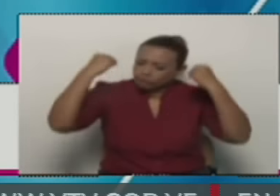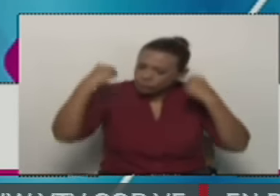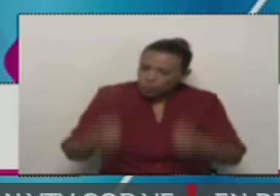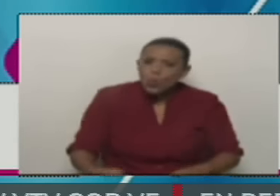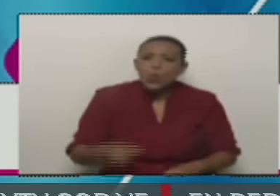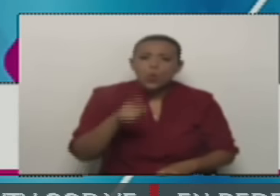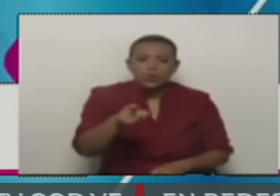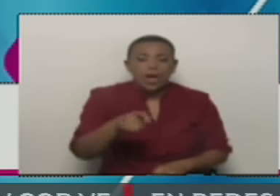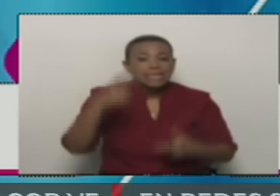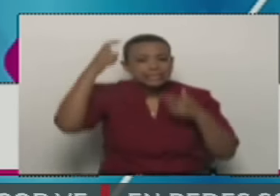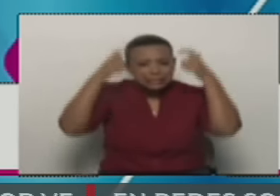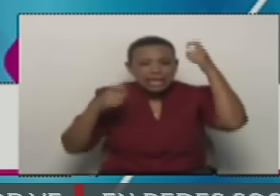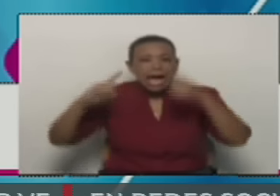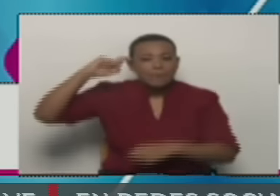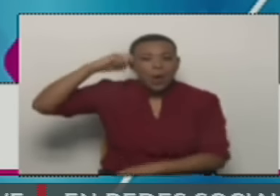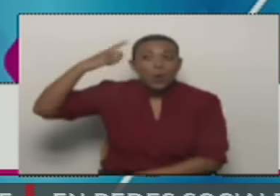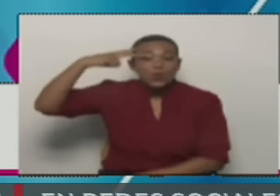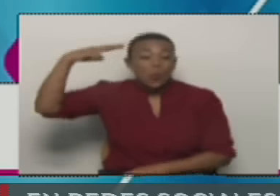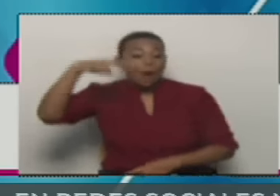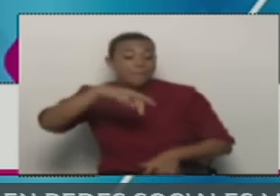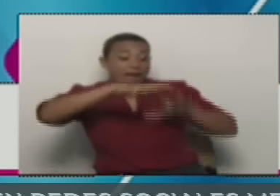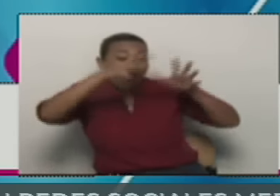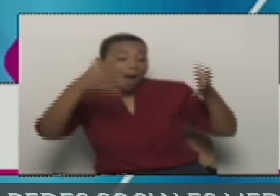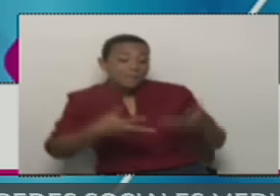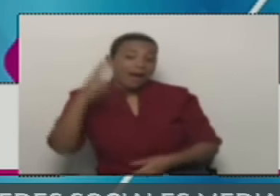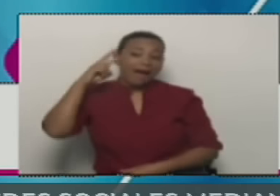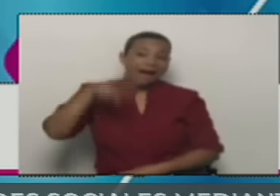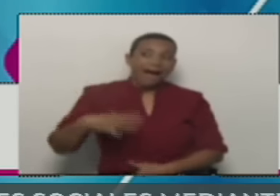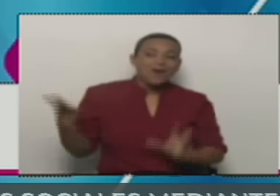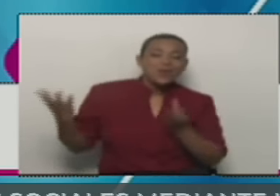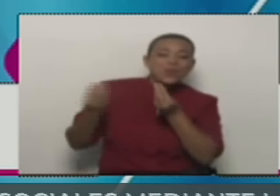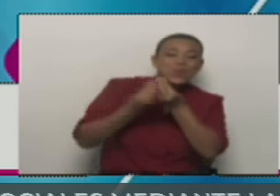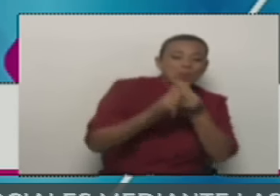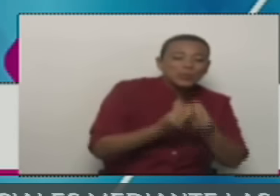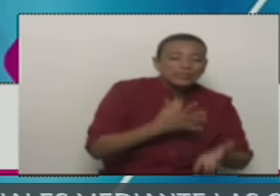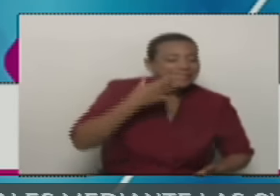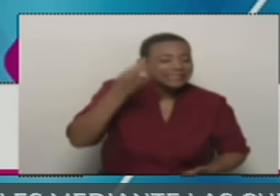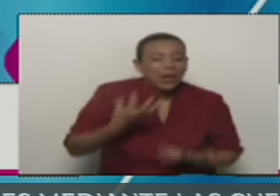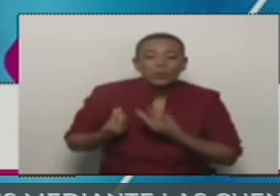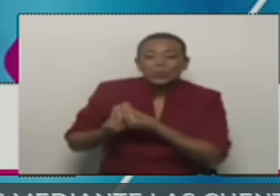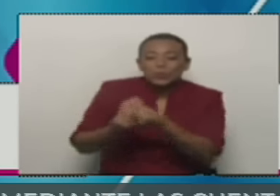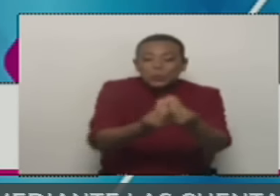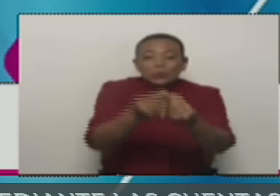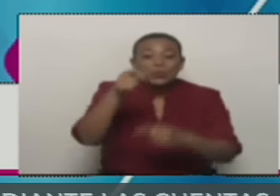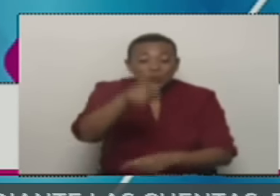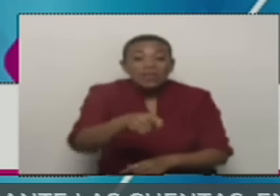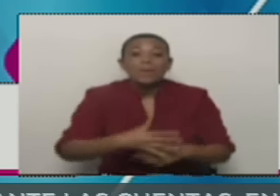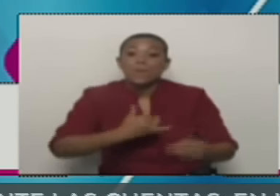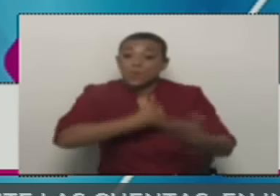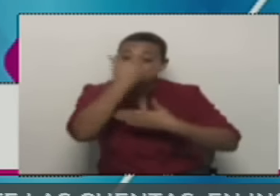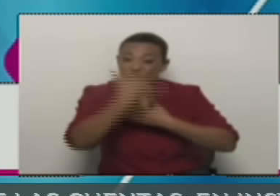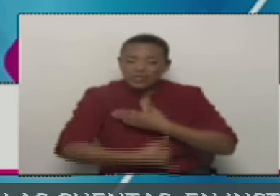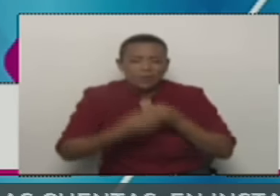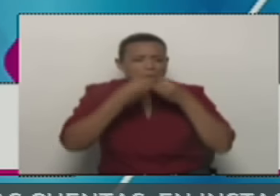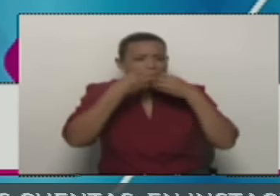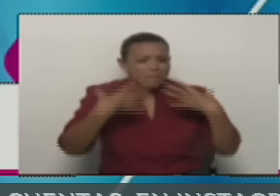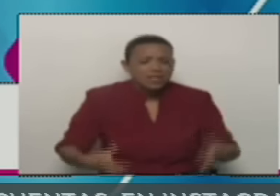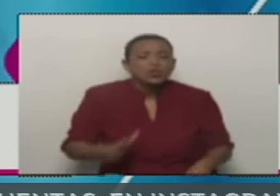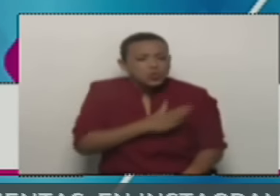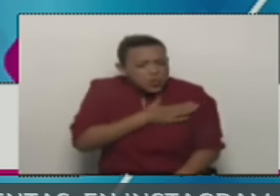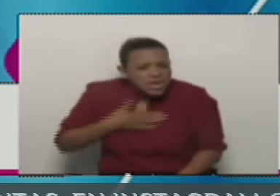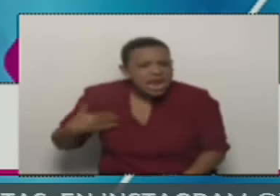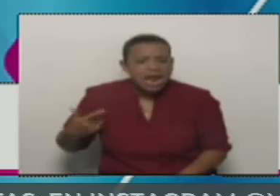que nuestro comandante Chávez, donde esté, va a estar allí acompañándolos ustedes, porque esto es un proyecto maravilloso. Yo quisiera